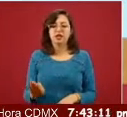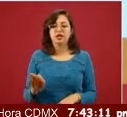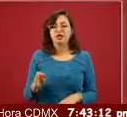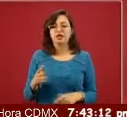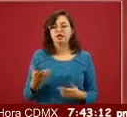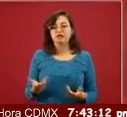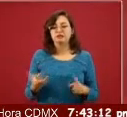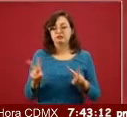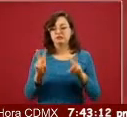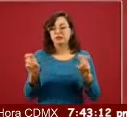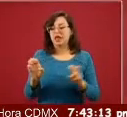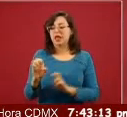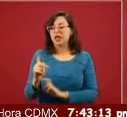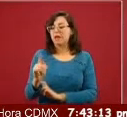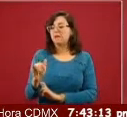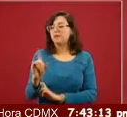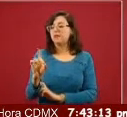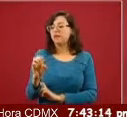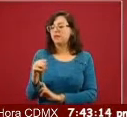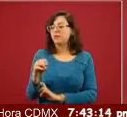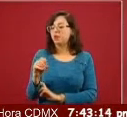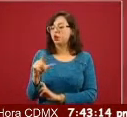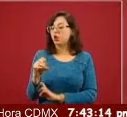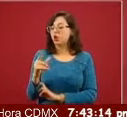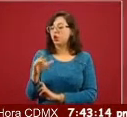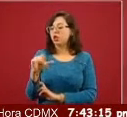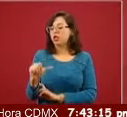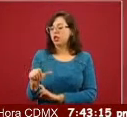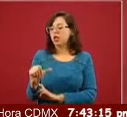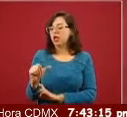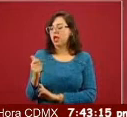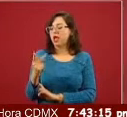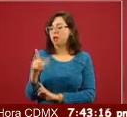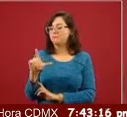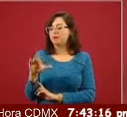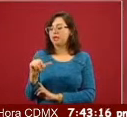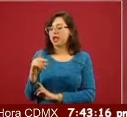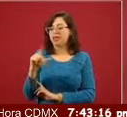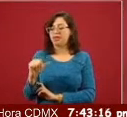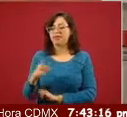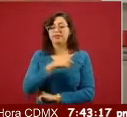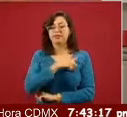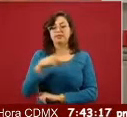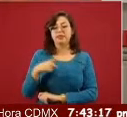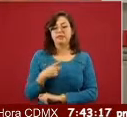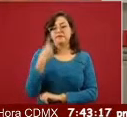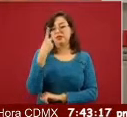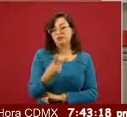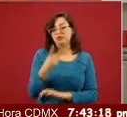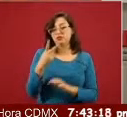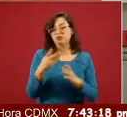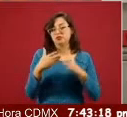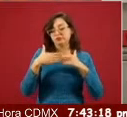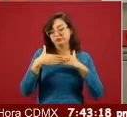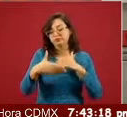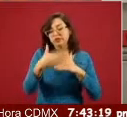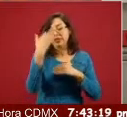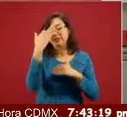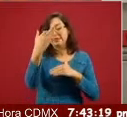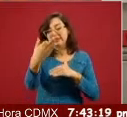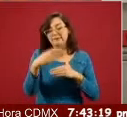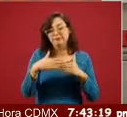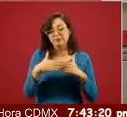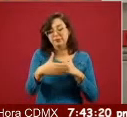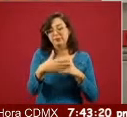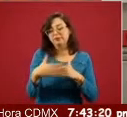epidemiología aplicada, y es considerar 2 periodos de incubación. Entonces, el periodo de evaluación sobre la